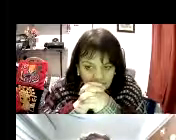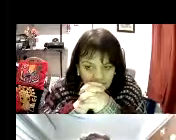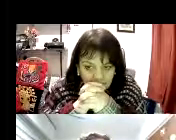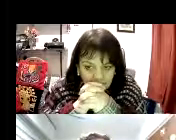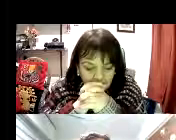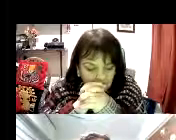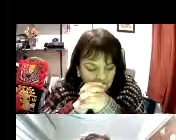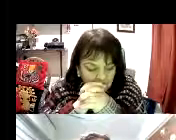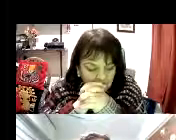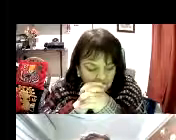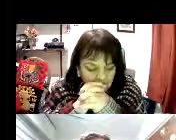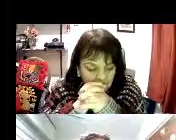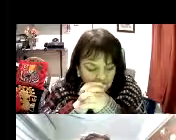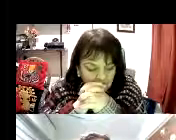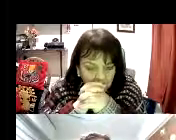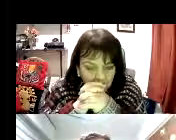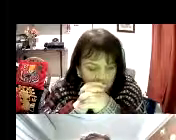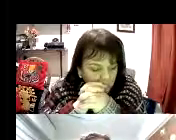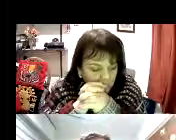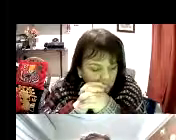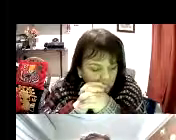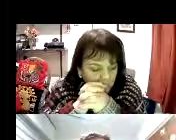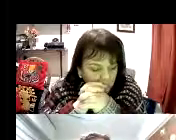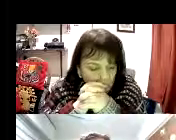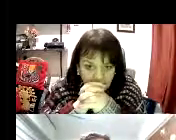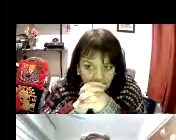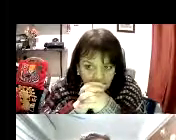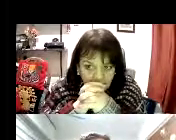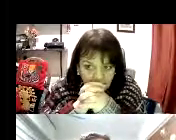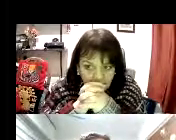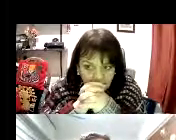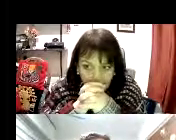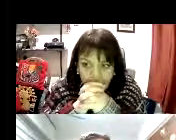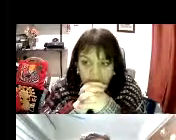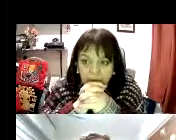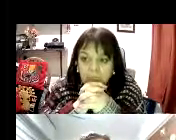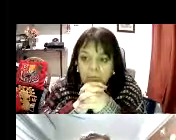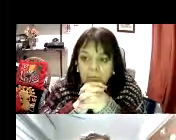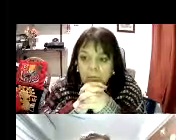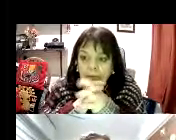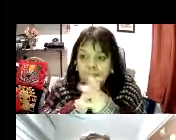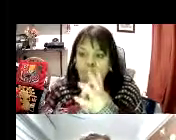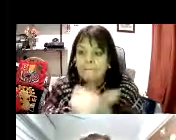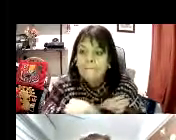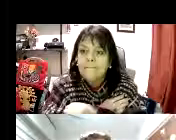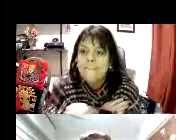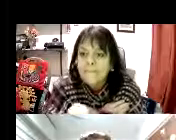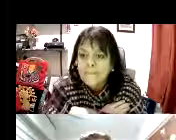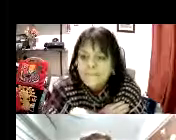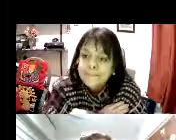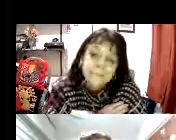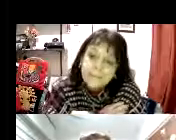sexual, mayor proporción de personas con VIH, o sea, mayor número de transmisiones cuando está relacionado al uso al sexo